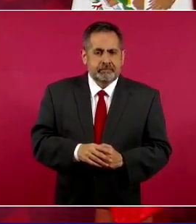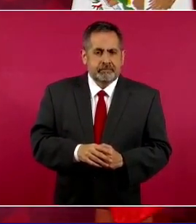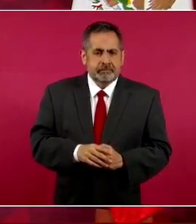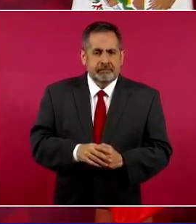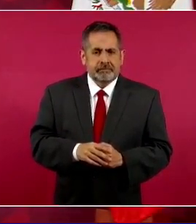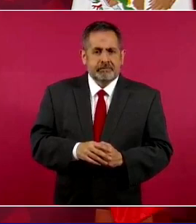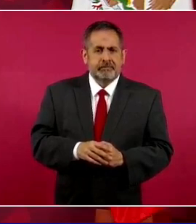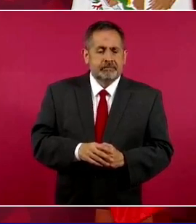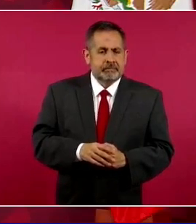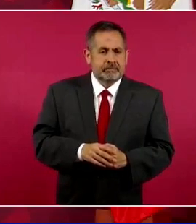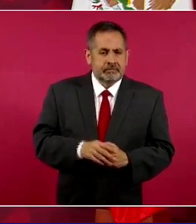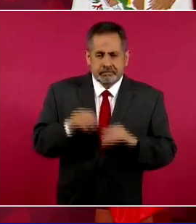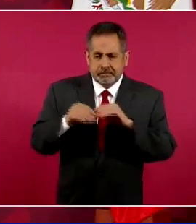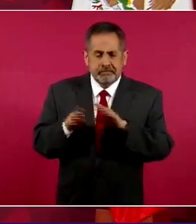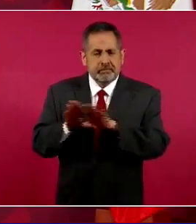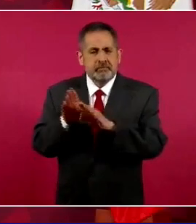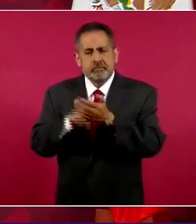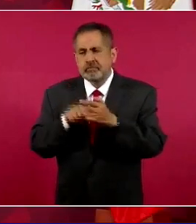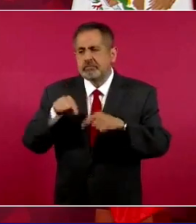el aumento en